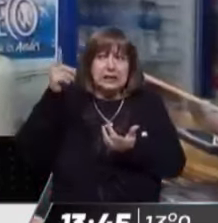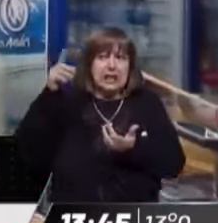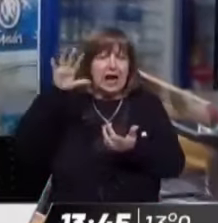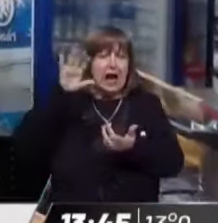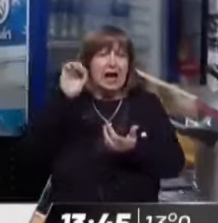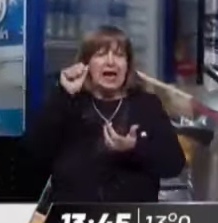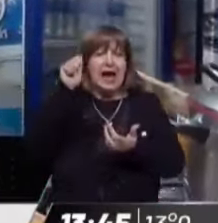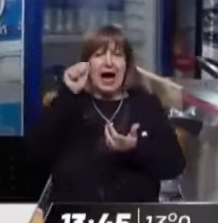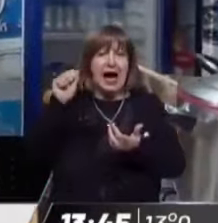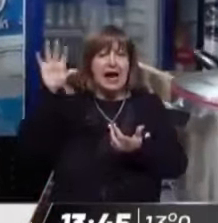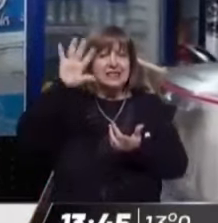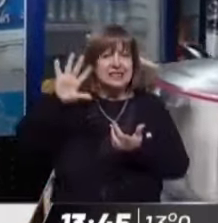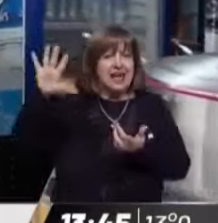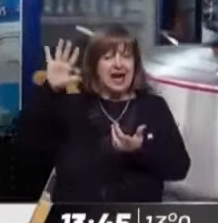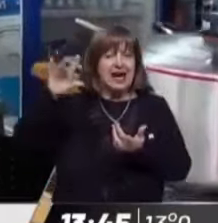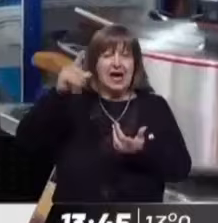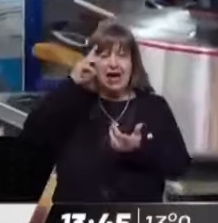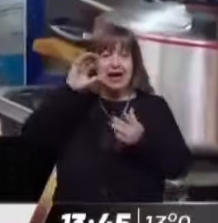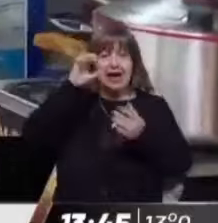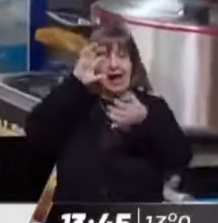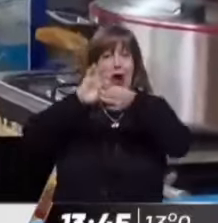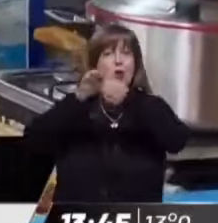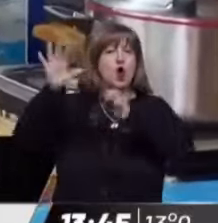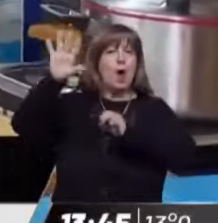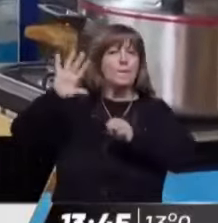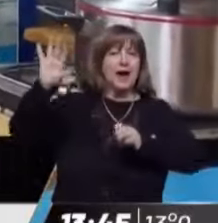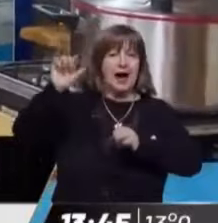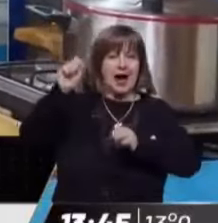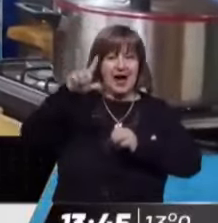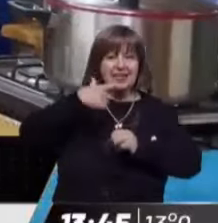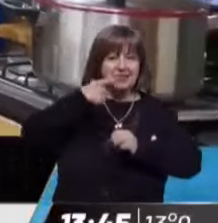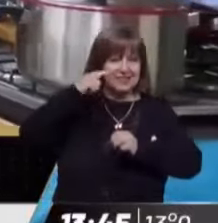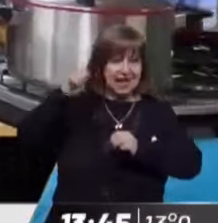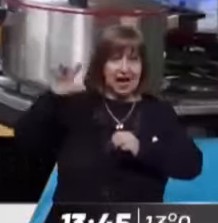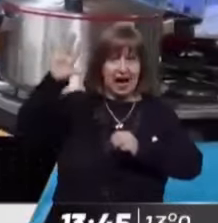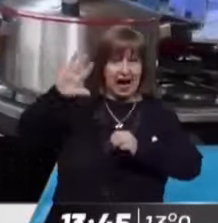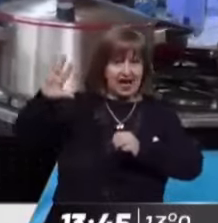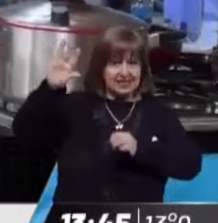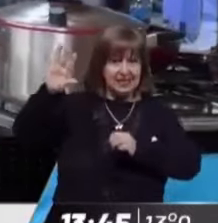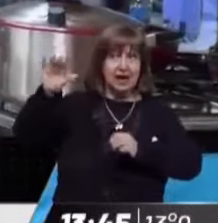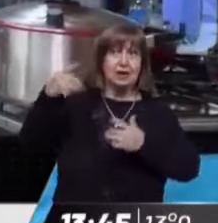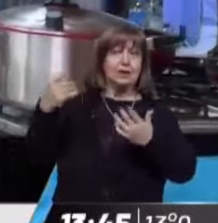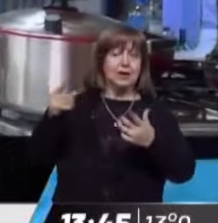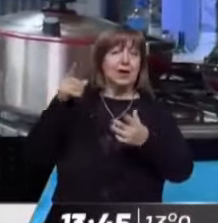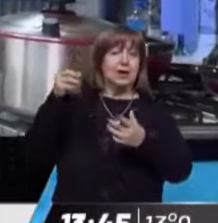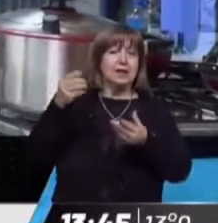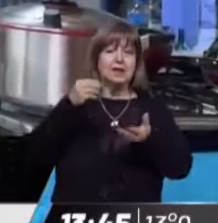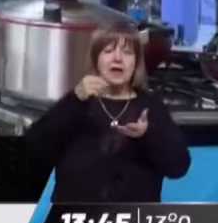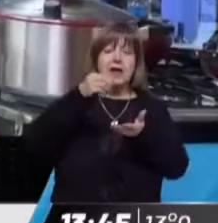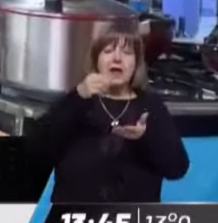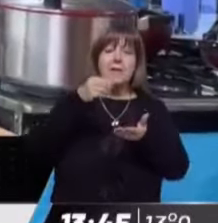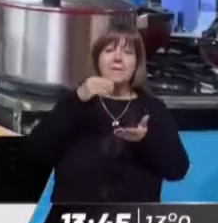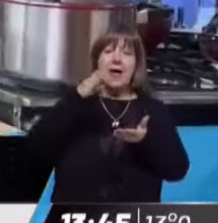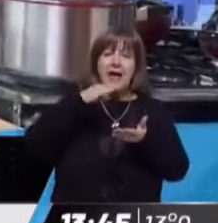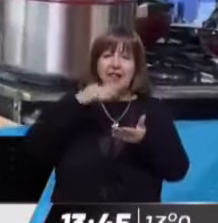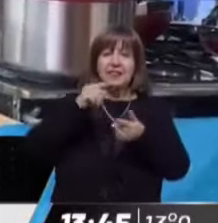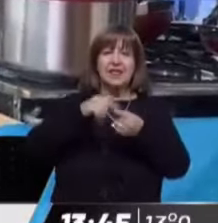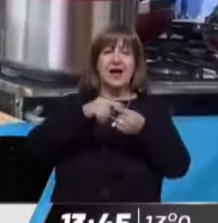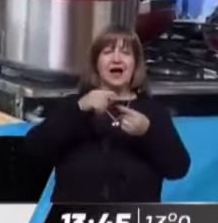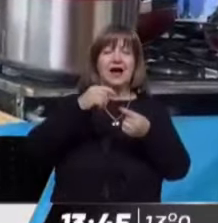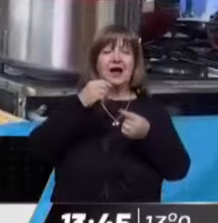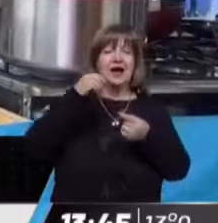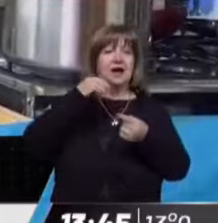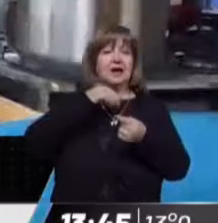común en Asia, sí, ¿no? Sí, es re común. Y veo menta, igual, que también les gusta mucho la menta. Sí, menta, jengibre,